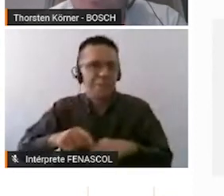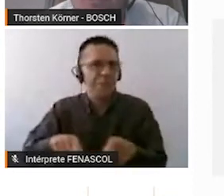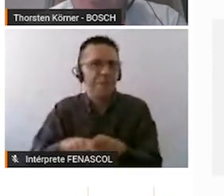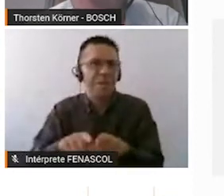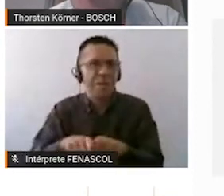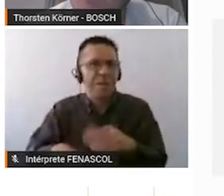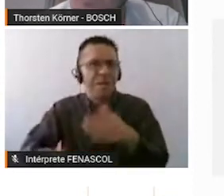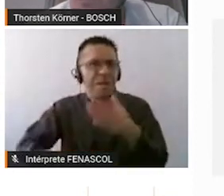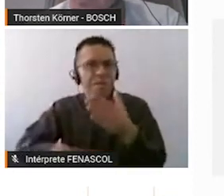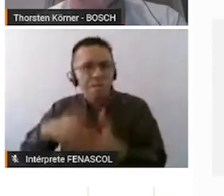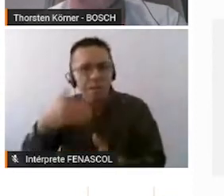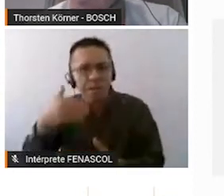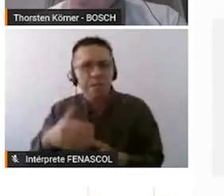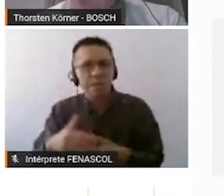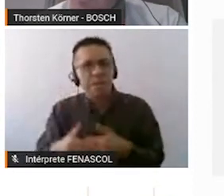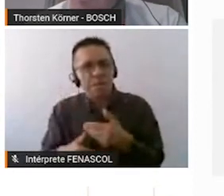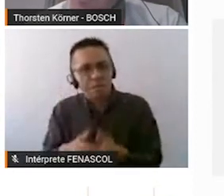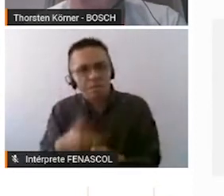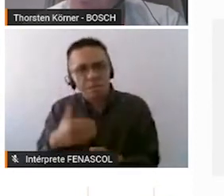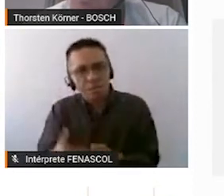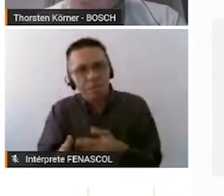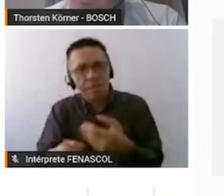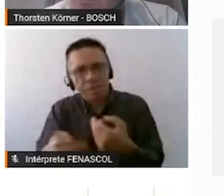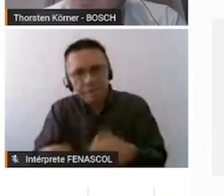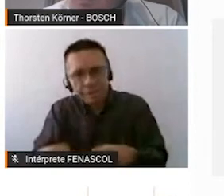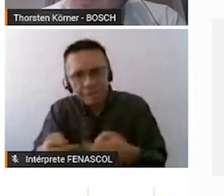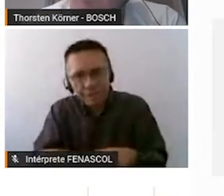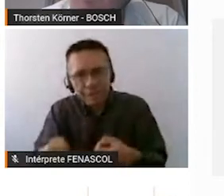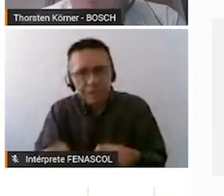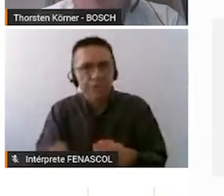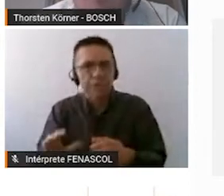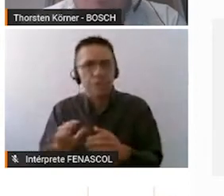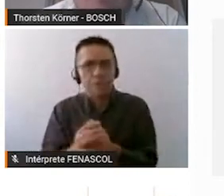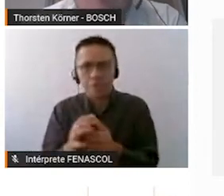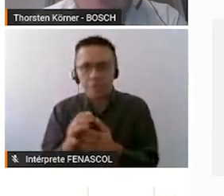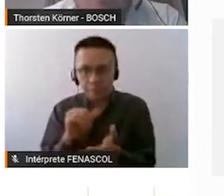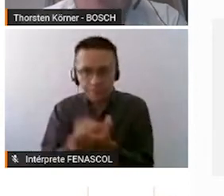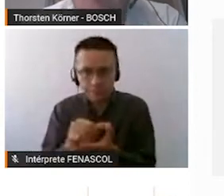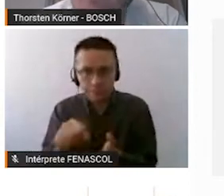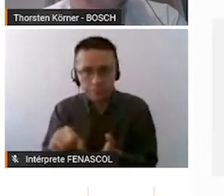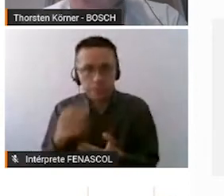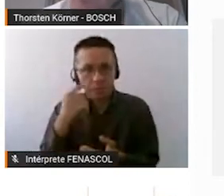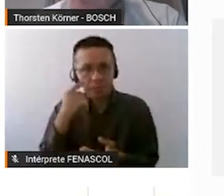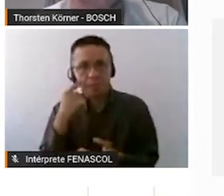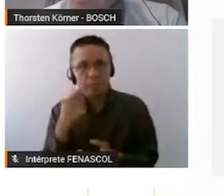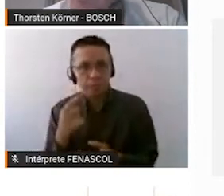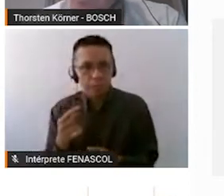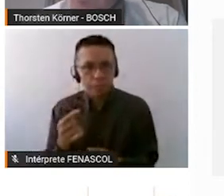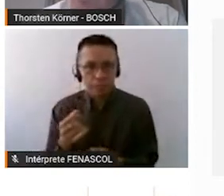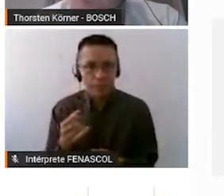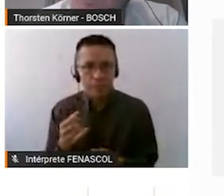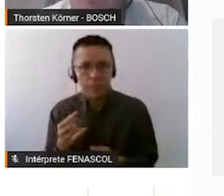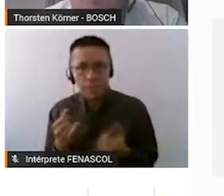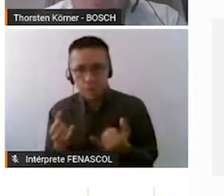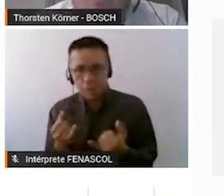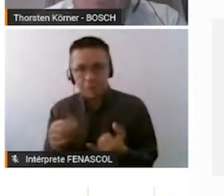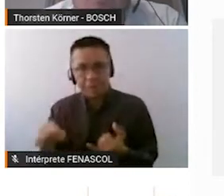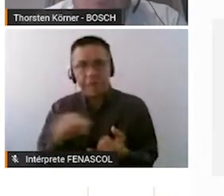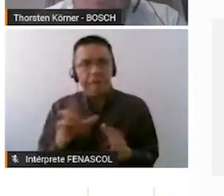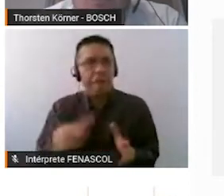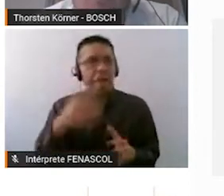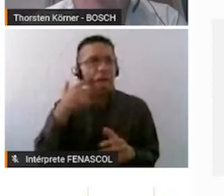una manera muy simple y es una de las formas en las cuales nosotros hasta hoy también entendemos la